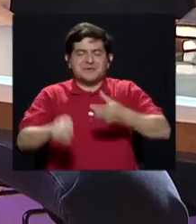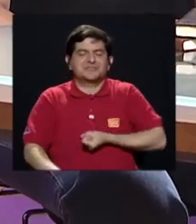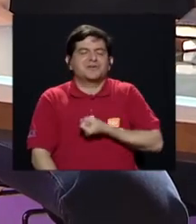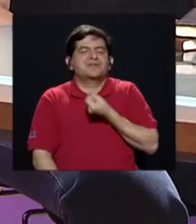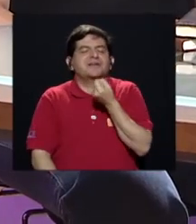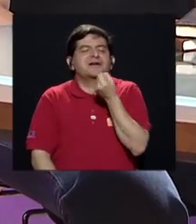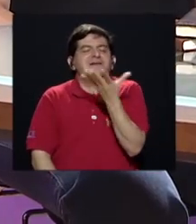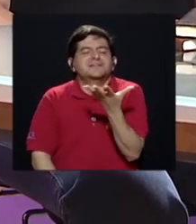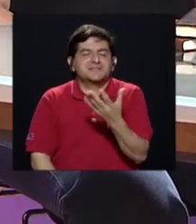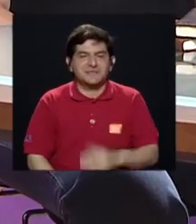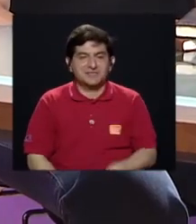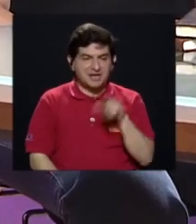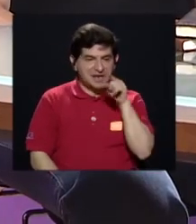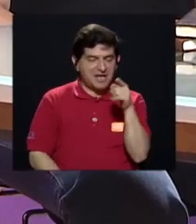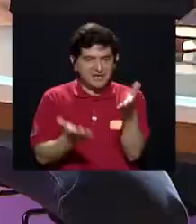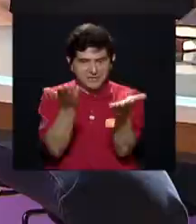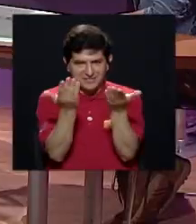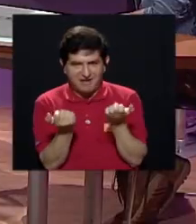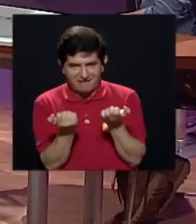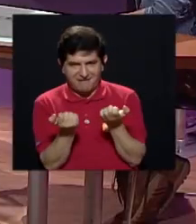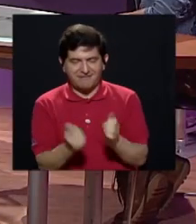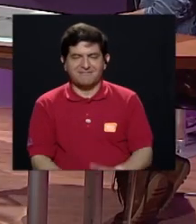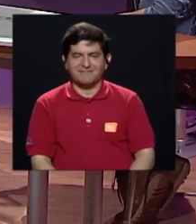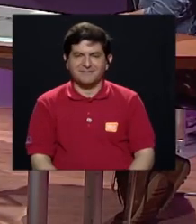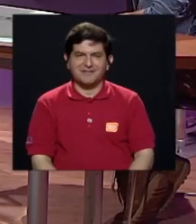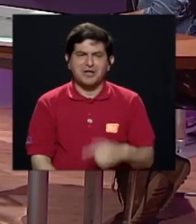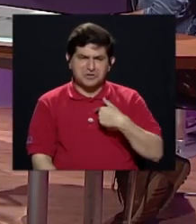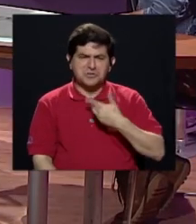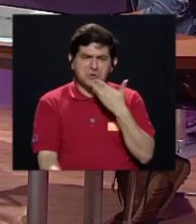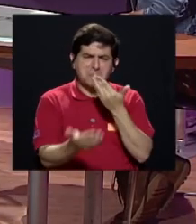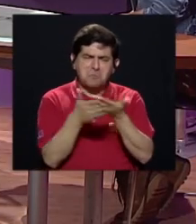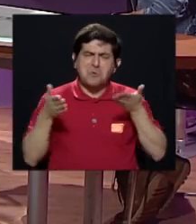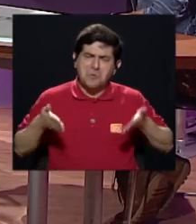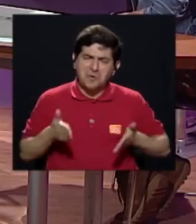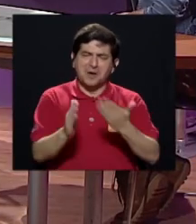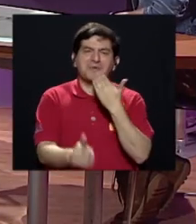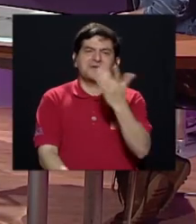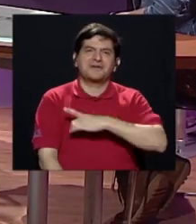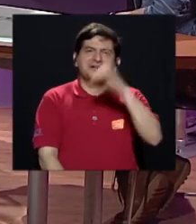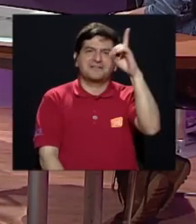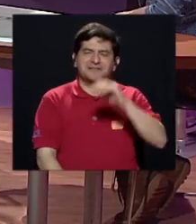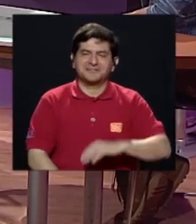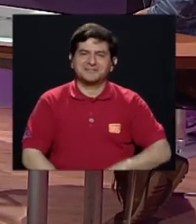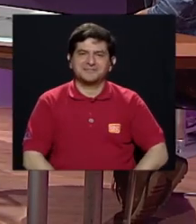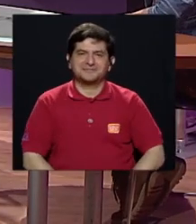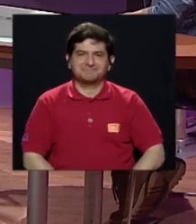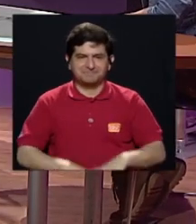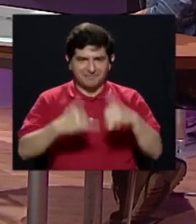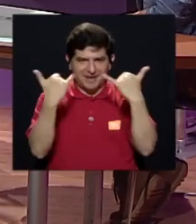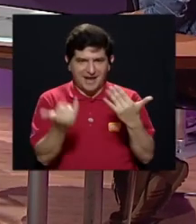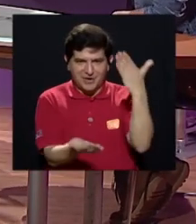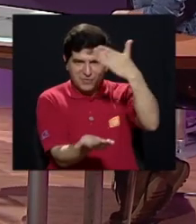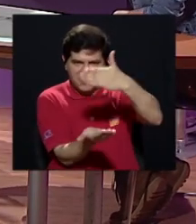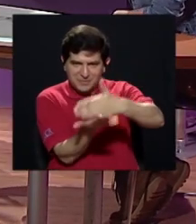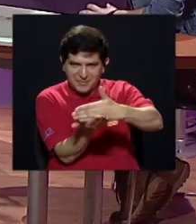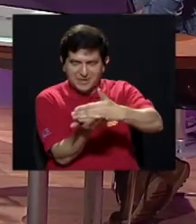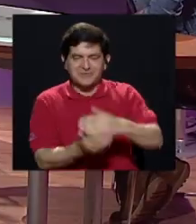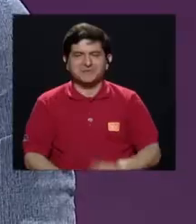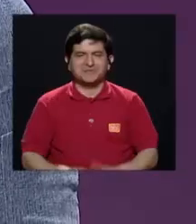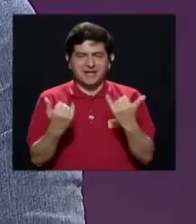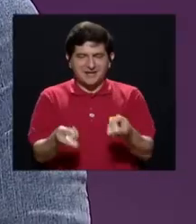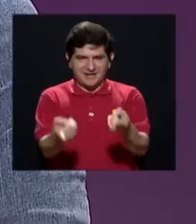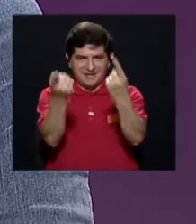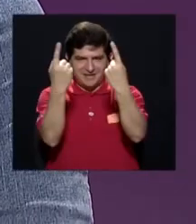que ellos quieren expresar. Entonces, yo creo que voy por buen camino, gracias a Dios. Ok, vamos a hacer un corte comercial y